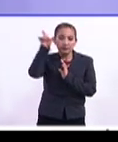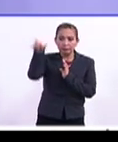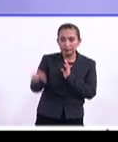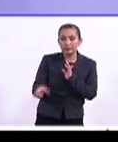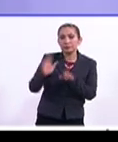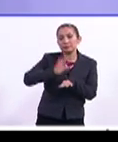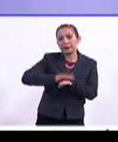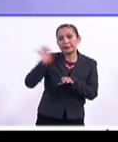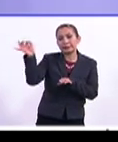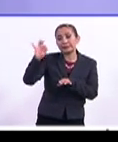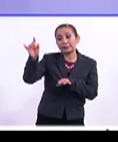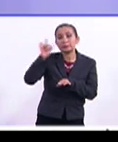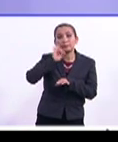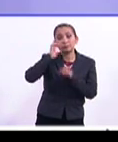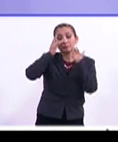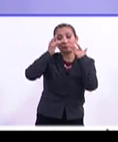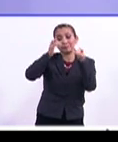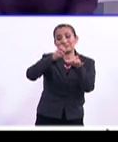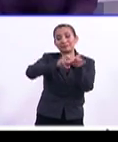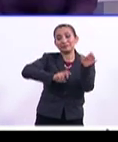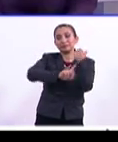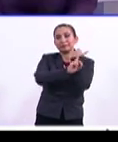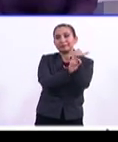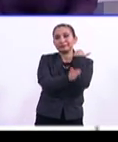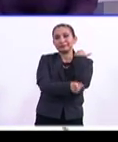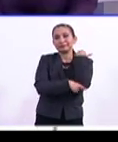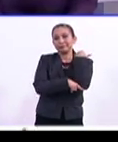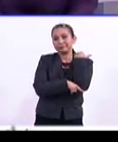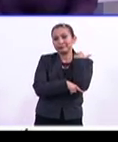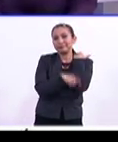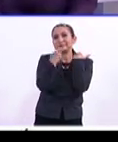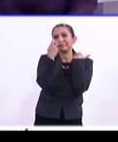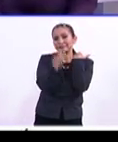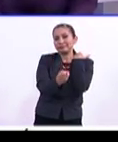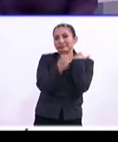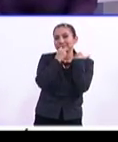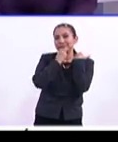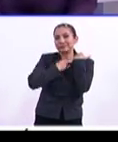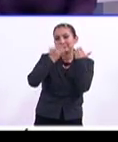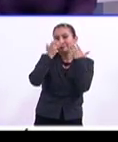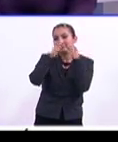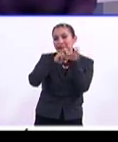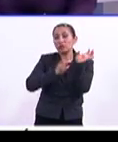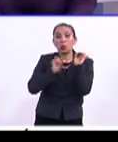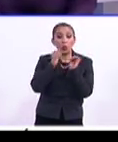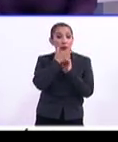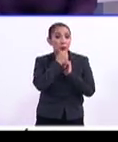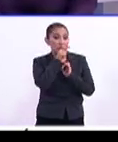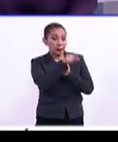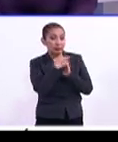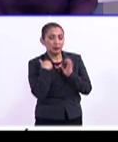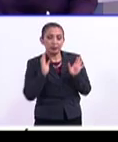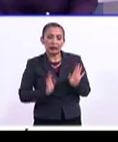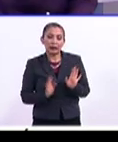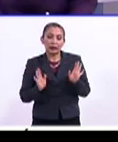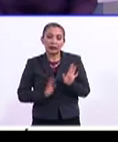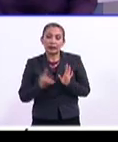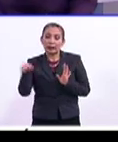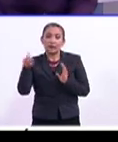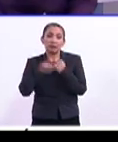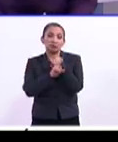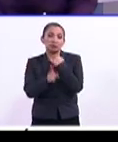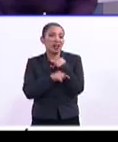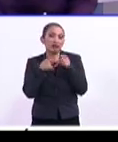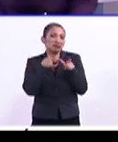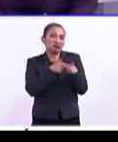chicas es más probable que una mujer que se embaraza a nivel bachillerato deserte a que si un hombre tiene una pareja y van a tener